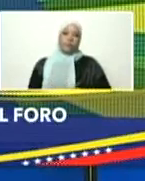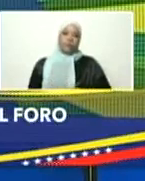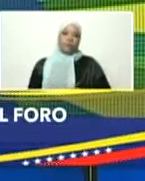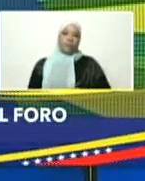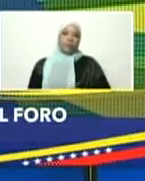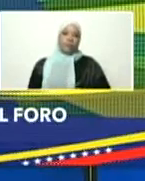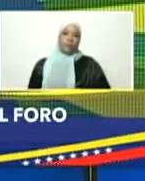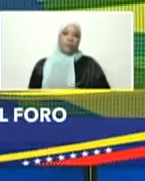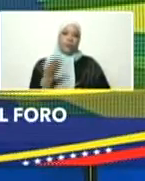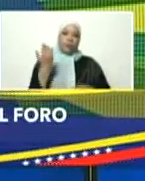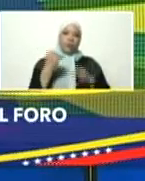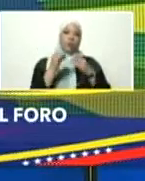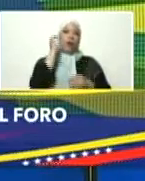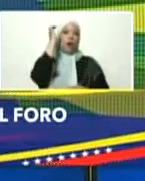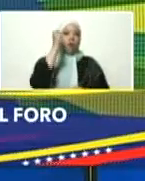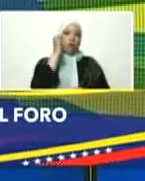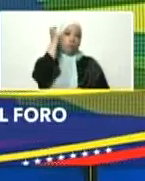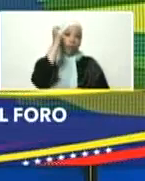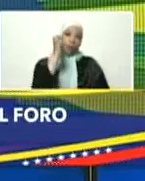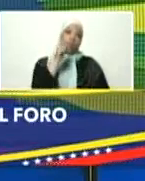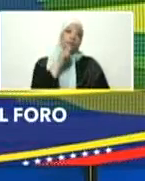pensar qué pasa en Europa.